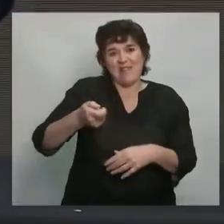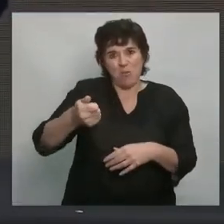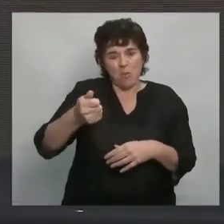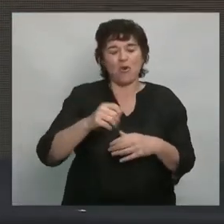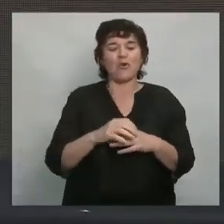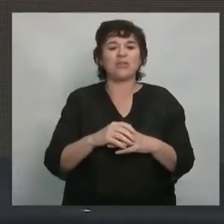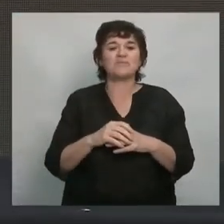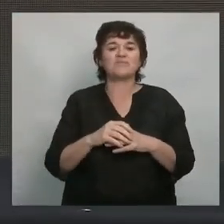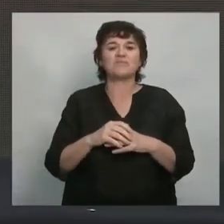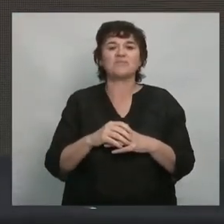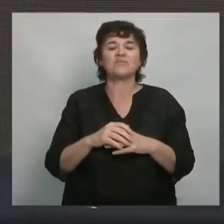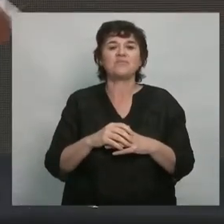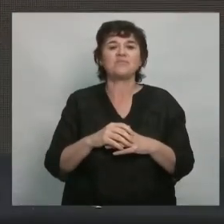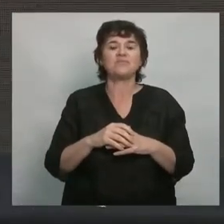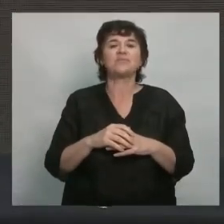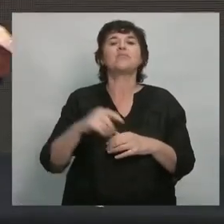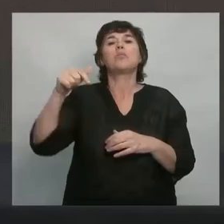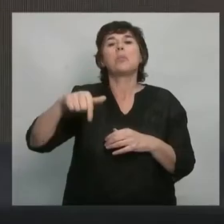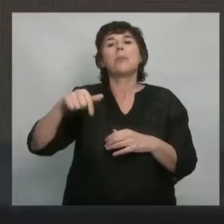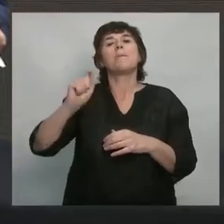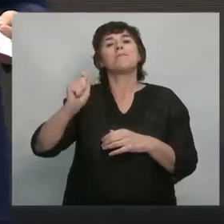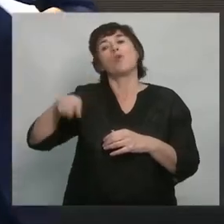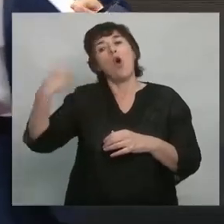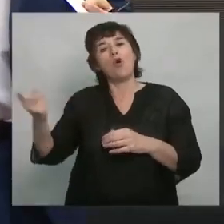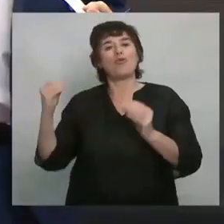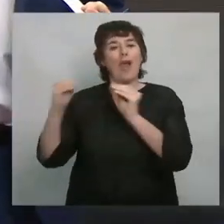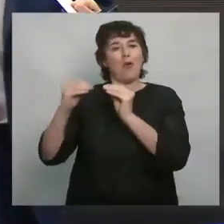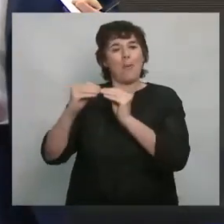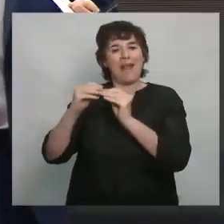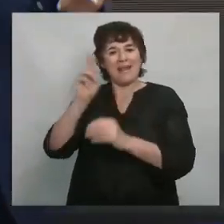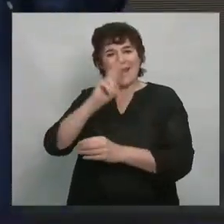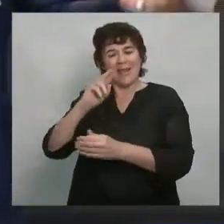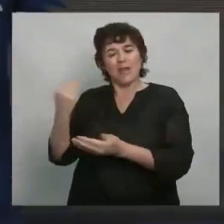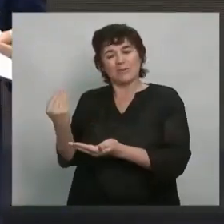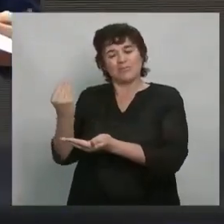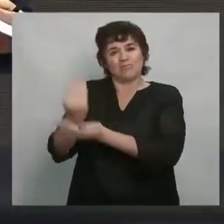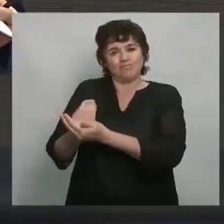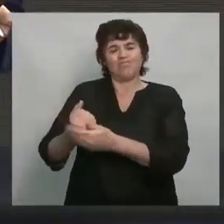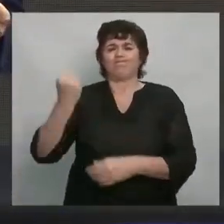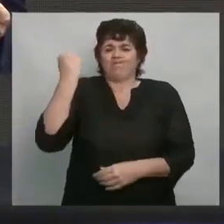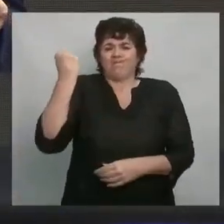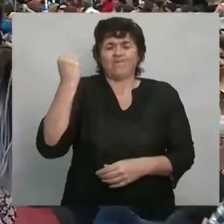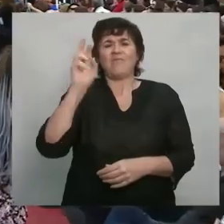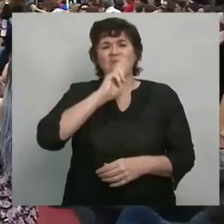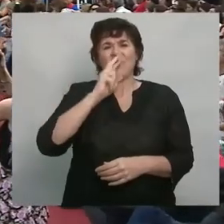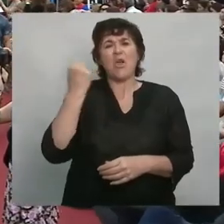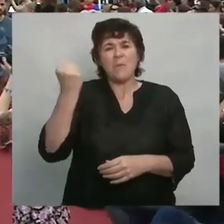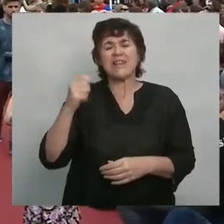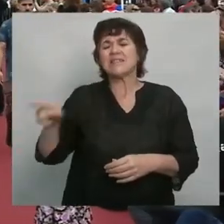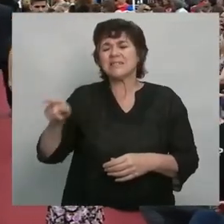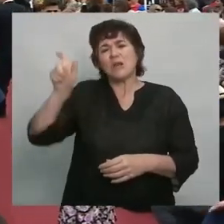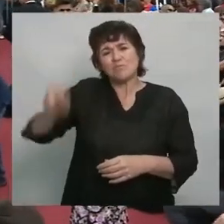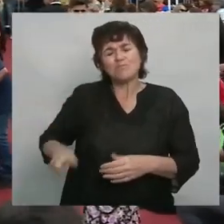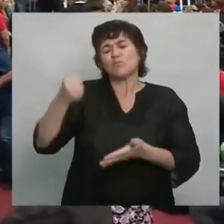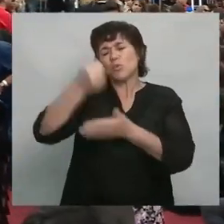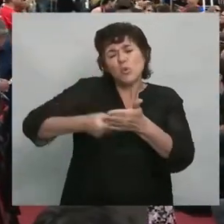inicia su mandato una gran compañera, una feminista, una luchadora,